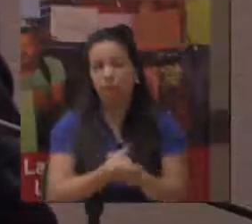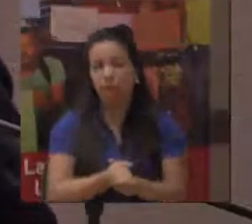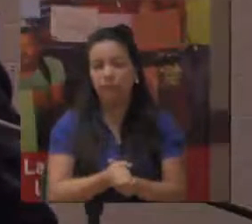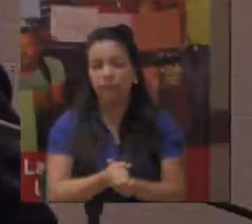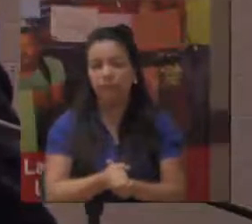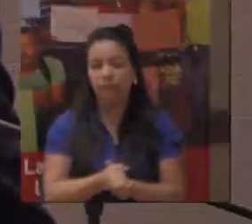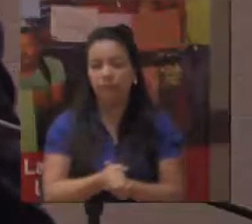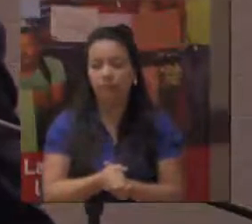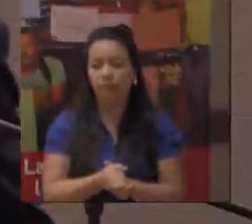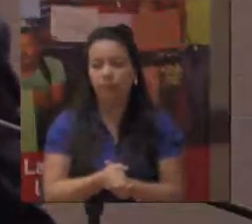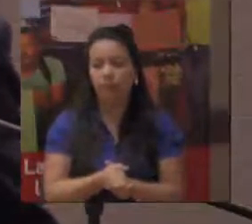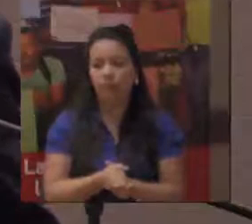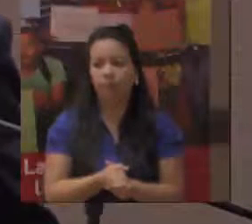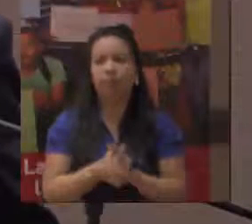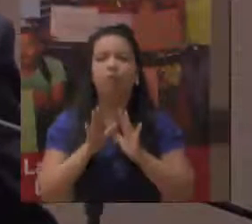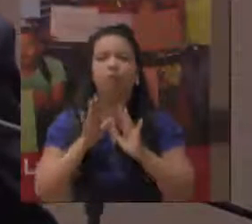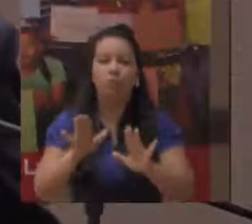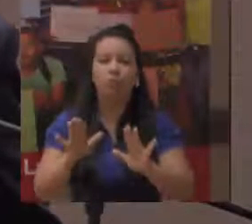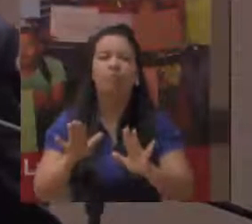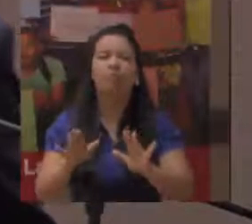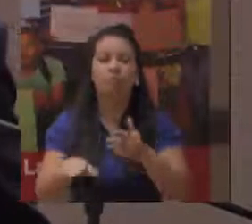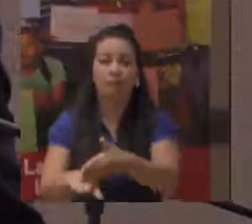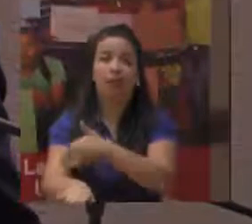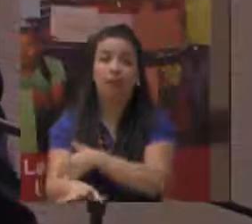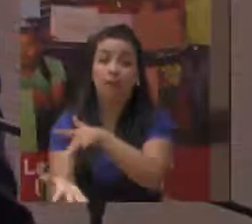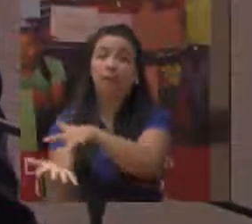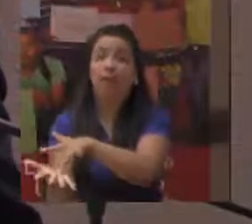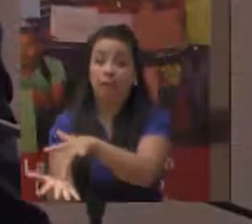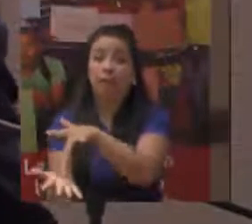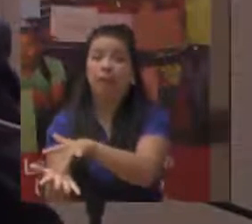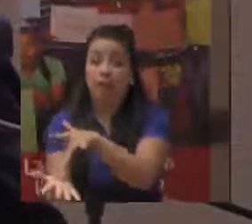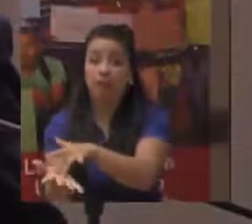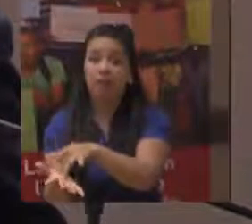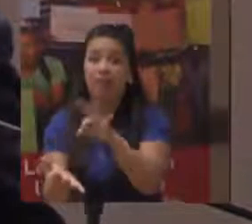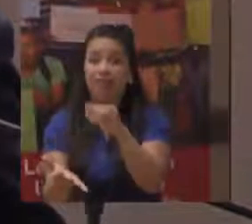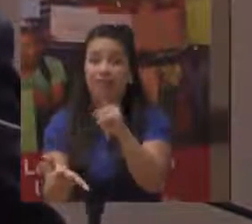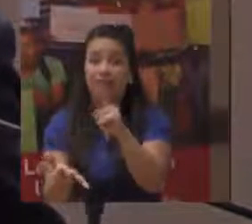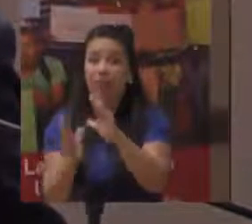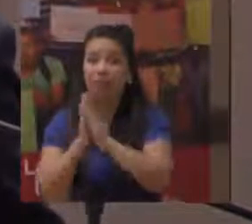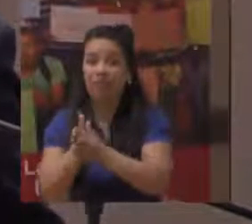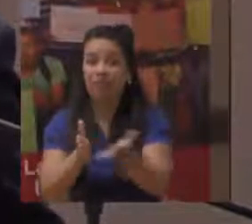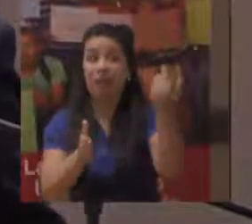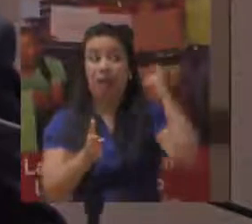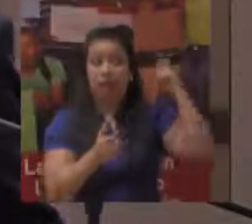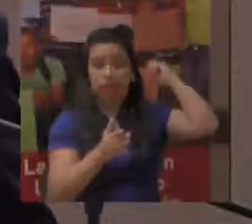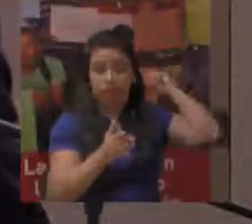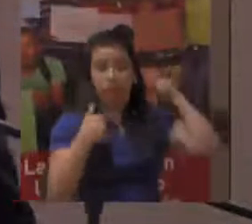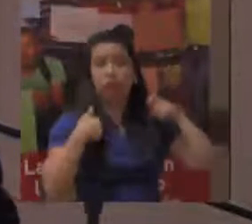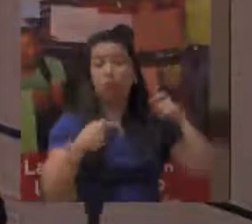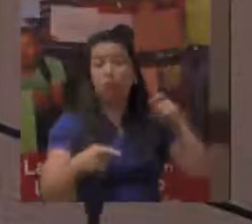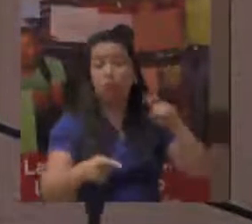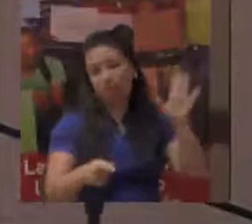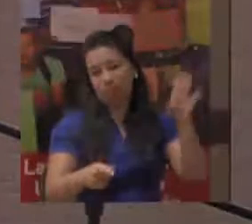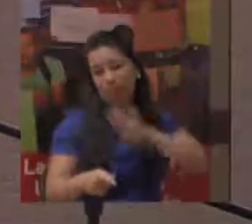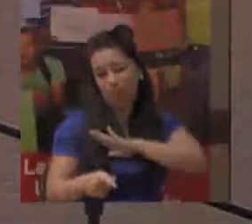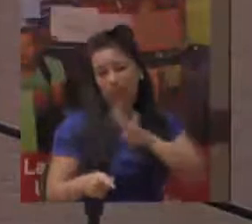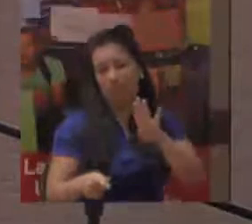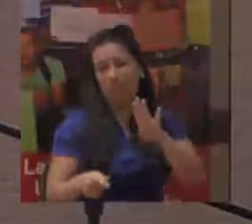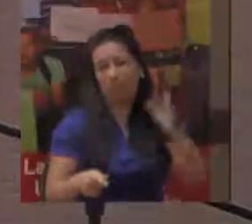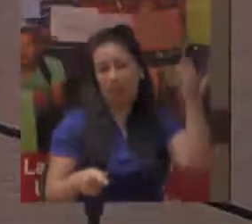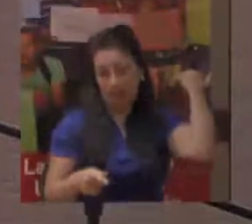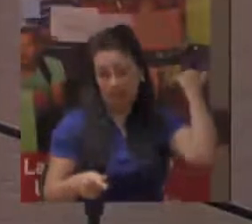fue en razón a las cuentas por pagar que se radicaron al 31 de diciembre de la vigencia pasada, las cuales serán canceladas